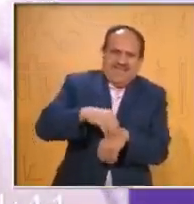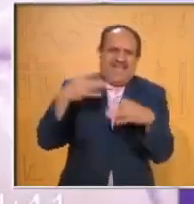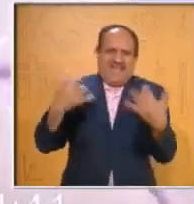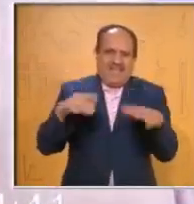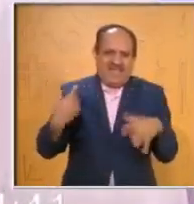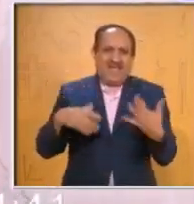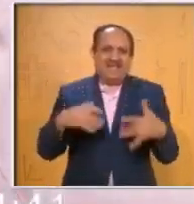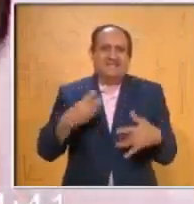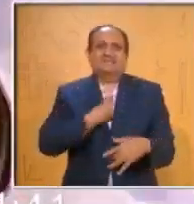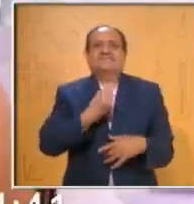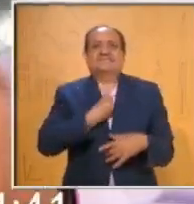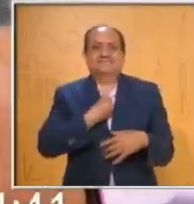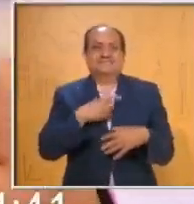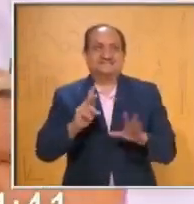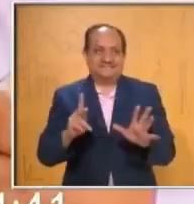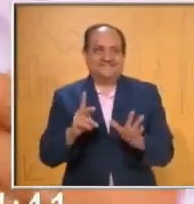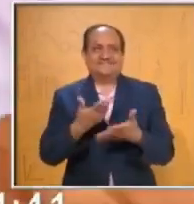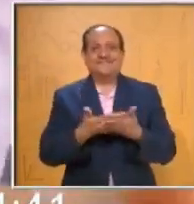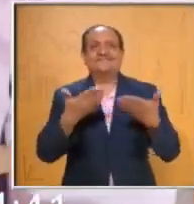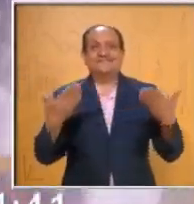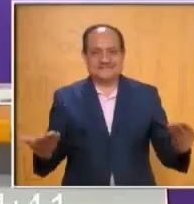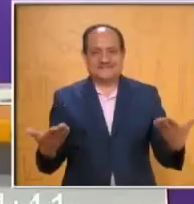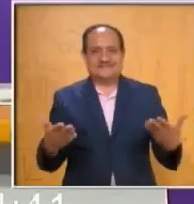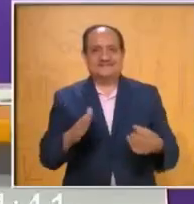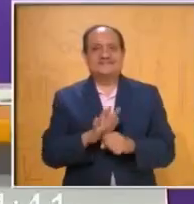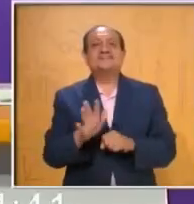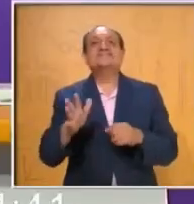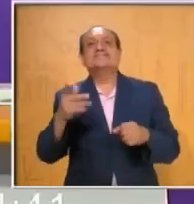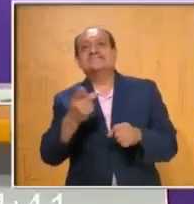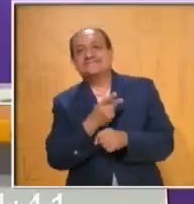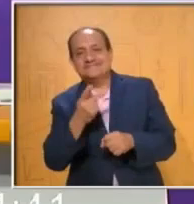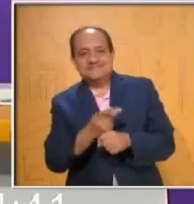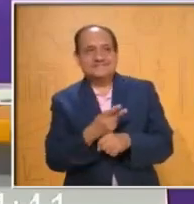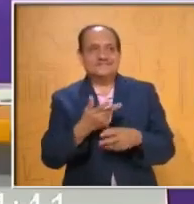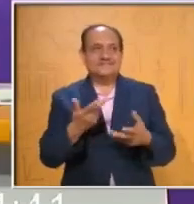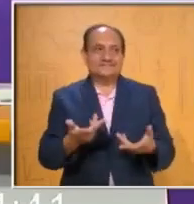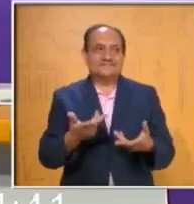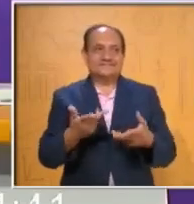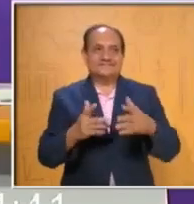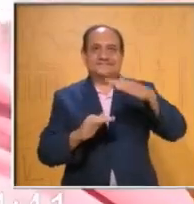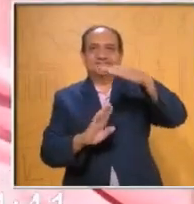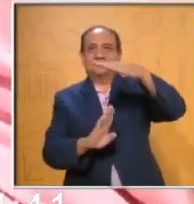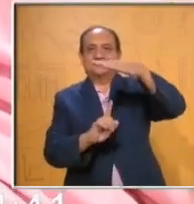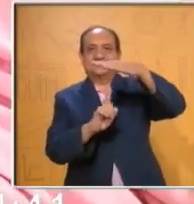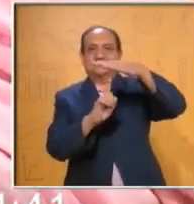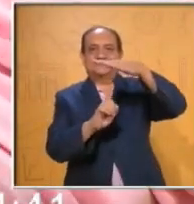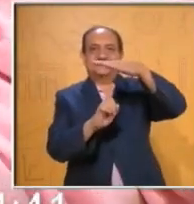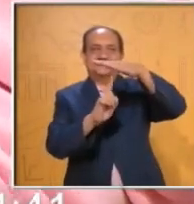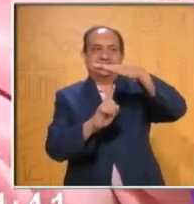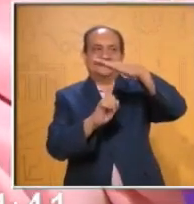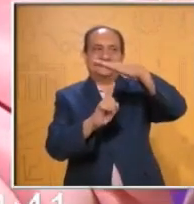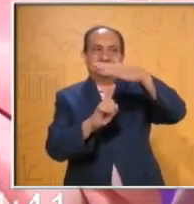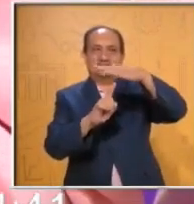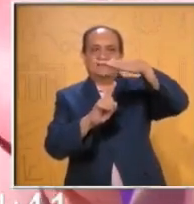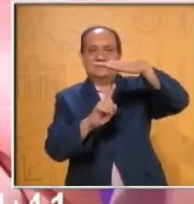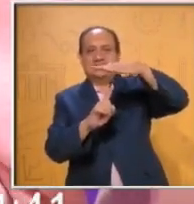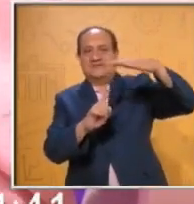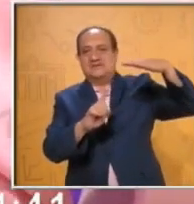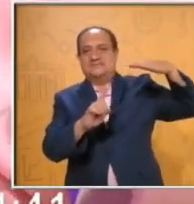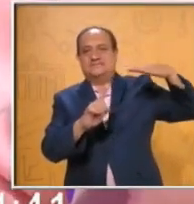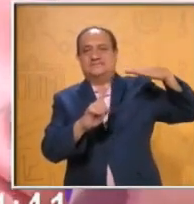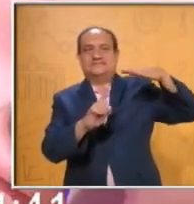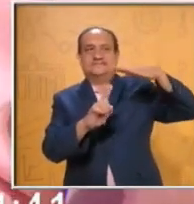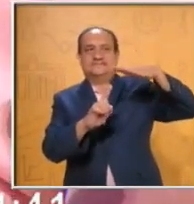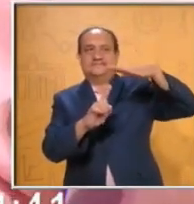profesionalismo. Entonces, bueno, ya vieron el efecto, ¿verdad? Del papel, miren. Ahora el papel lo vamos a ir pasando sobre